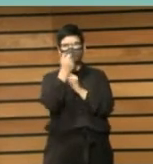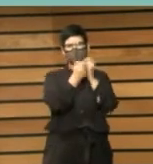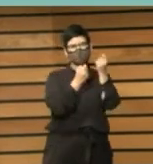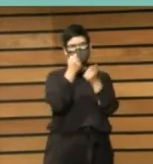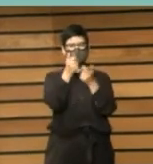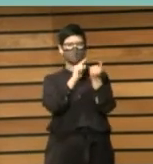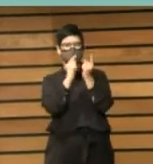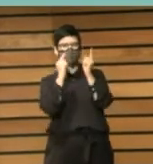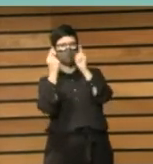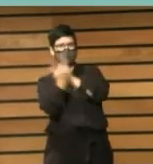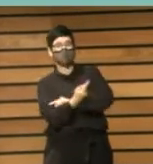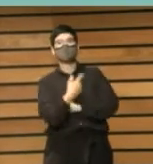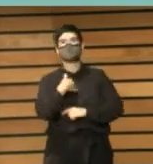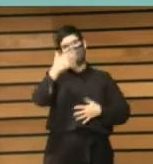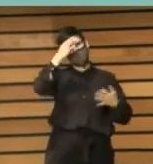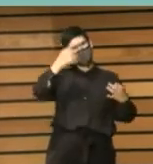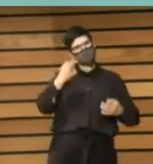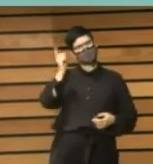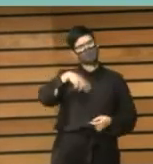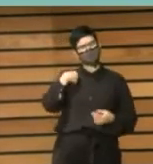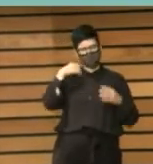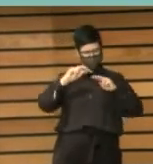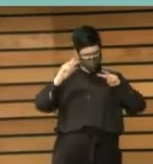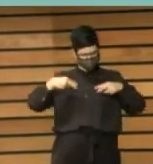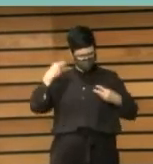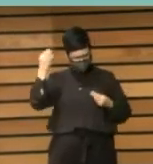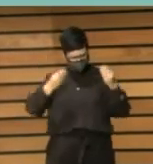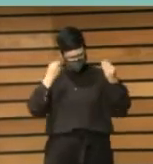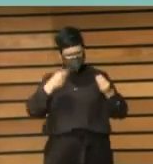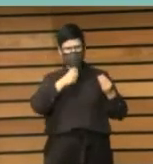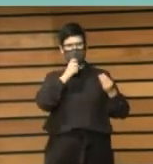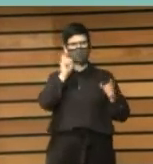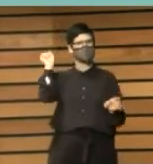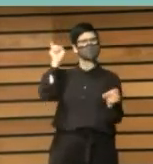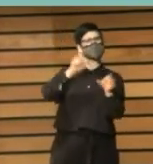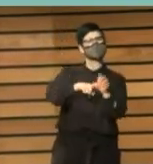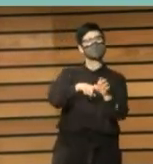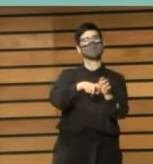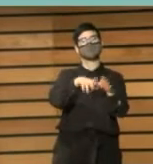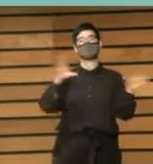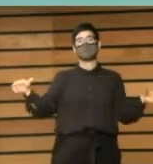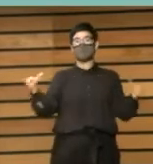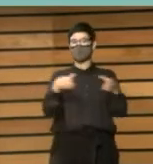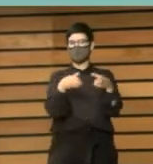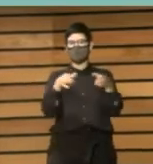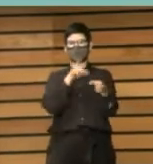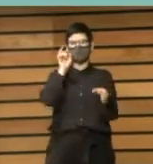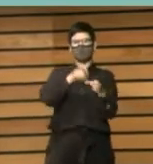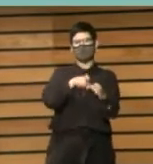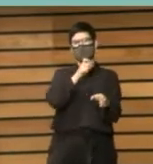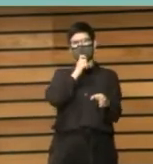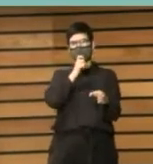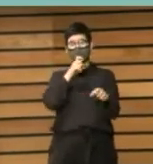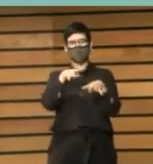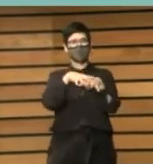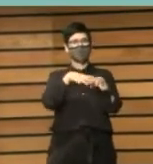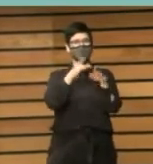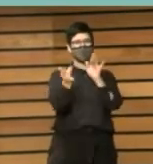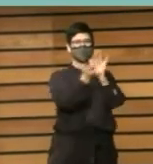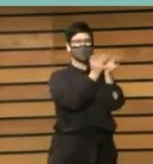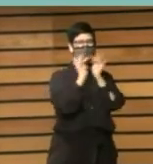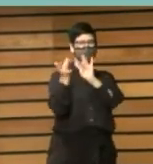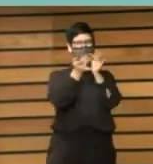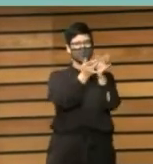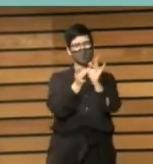también creo que tenemos que pensar nuestro lugar de actuación dentro de la comunidad. Y pensar esto, que una red de contactos, podríamos